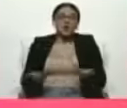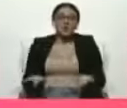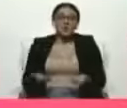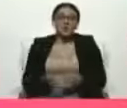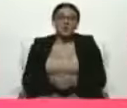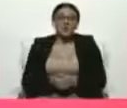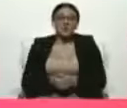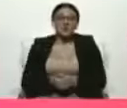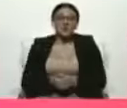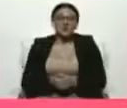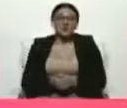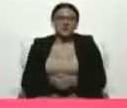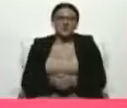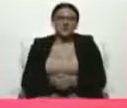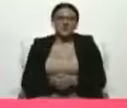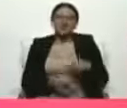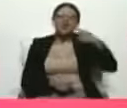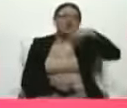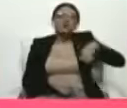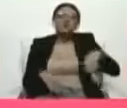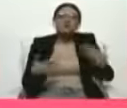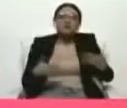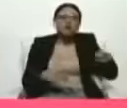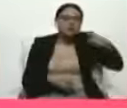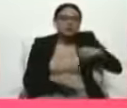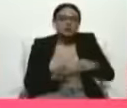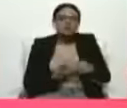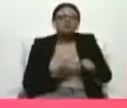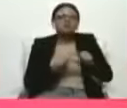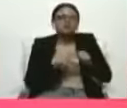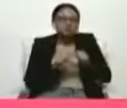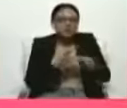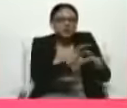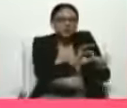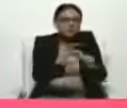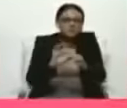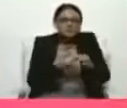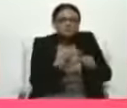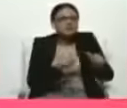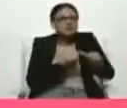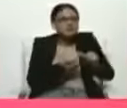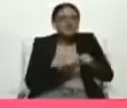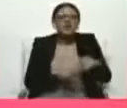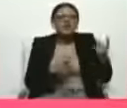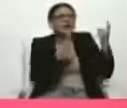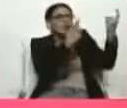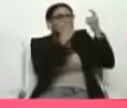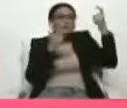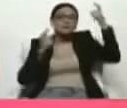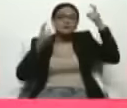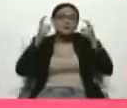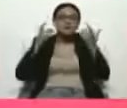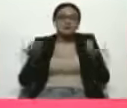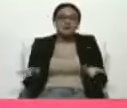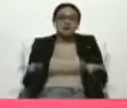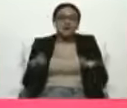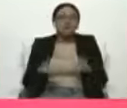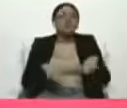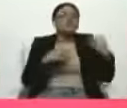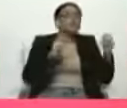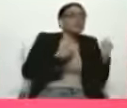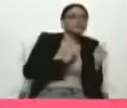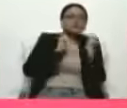Nosotros tenemos unidad. La unidad que nos ayudó a construir el comandante Chávez. La unidad que ha fortalecido el presidente Nicolás